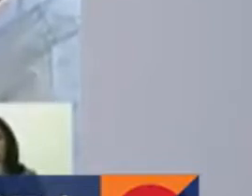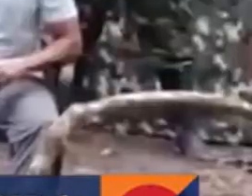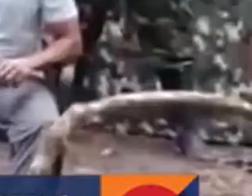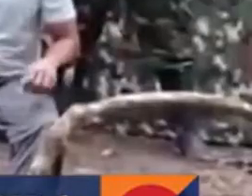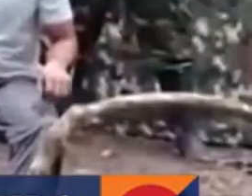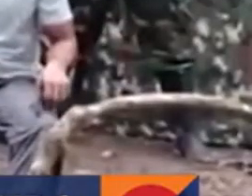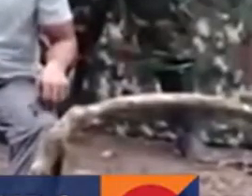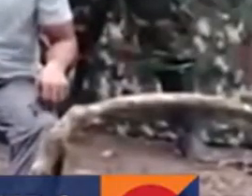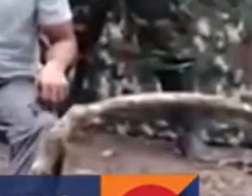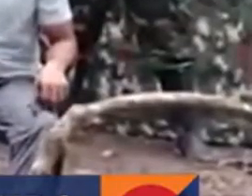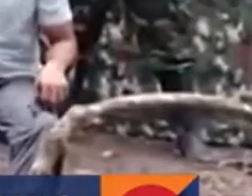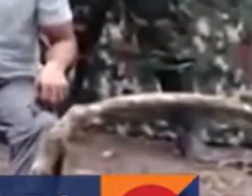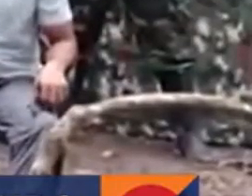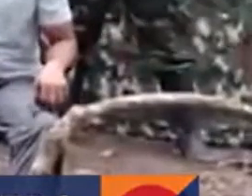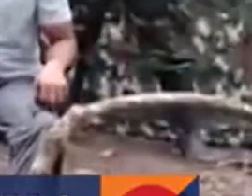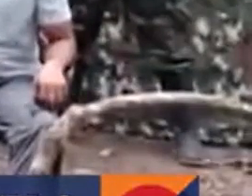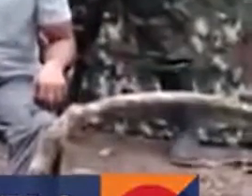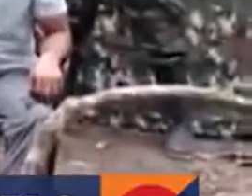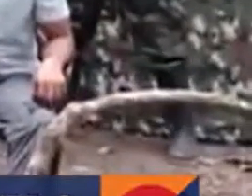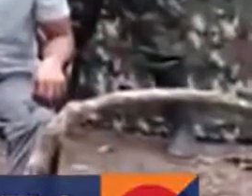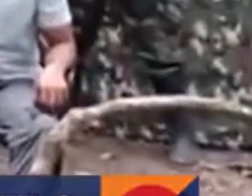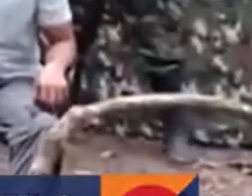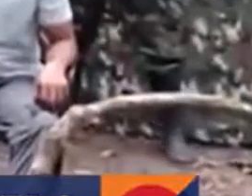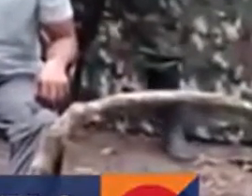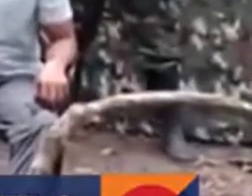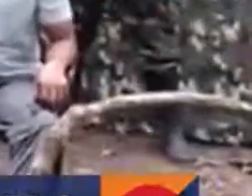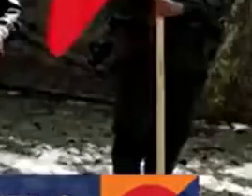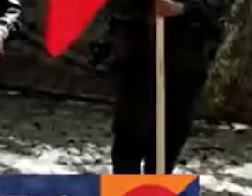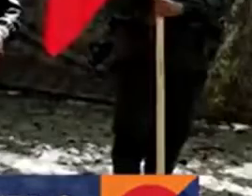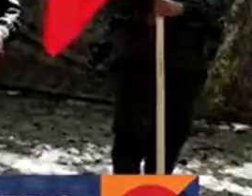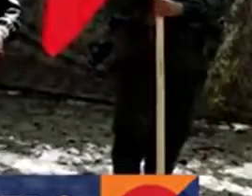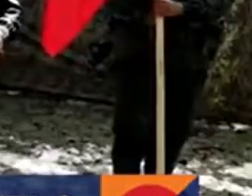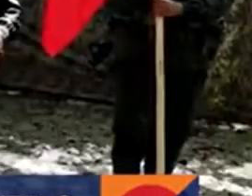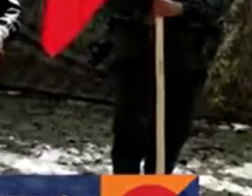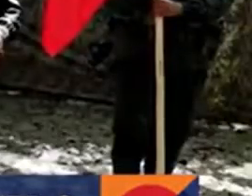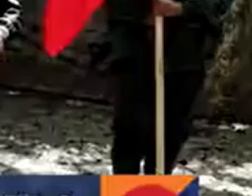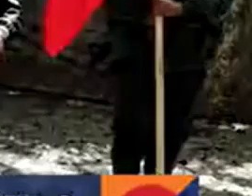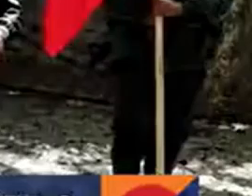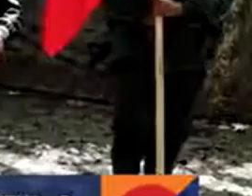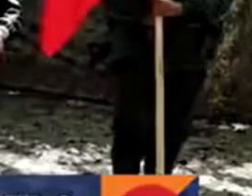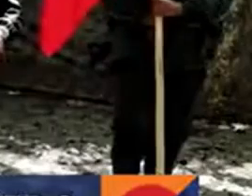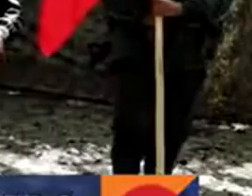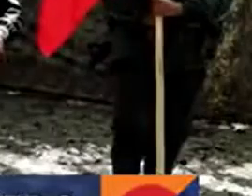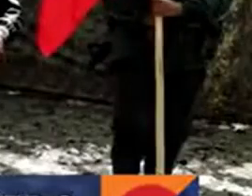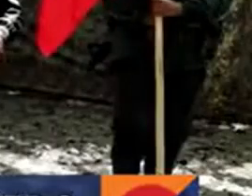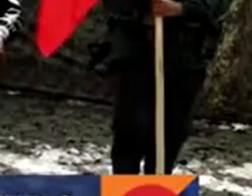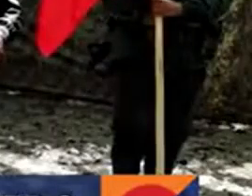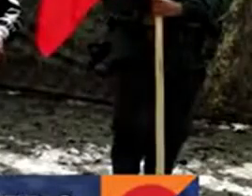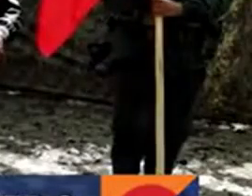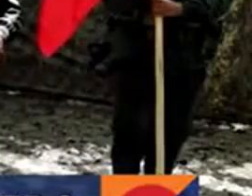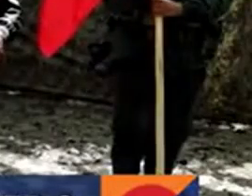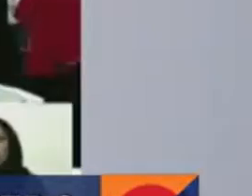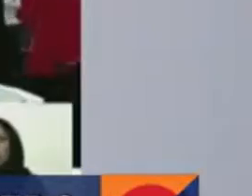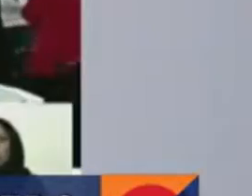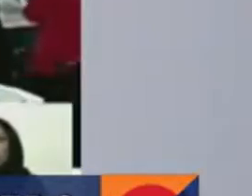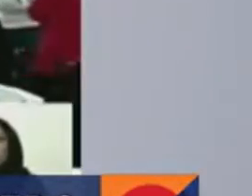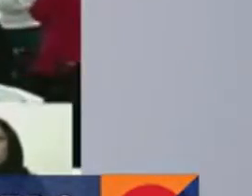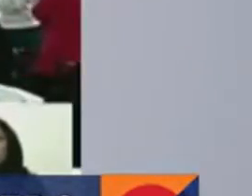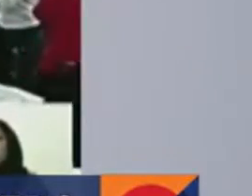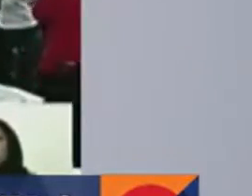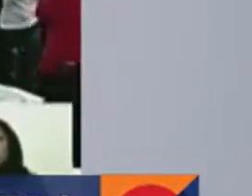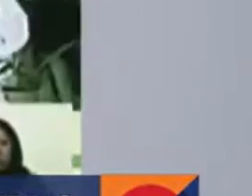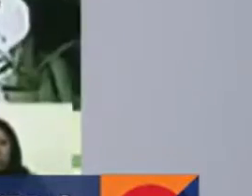de su cuenta de Twitter. Los temas a tratar son, según el mensaje, claridades para superar la crisis generada y